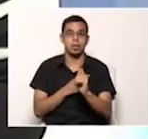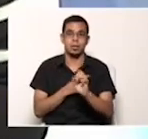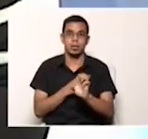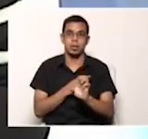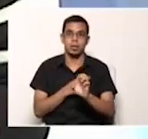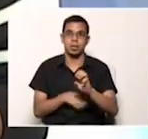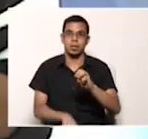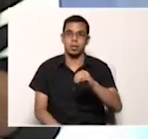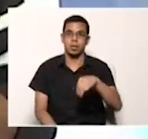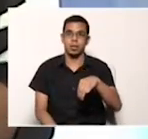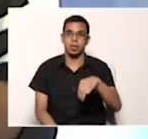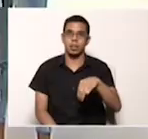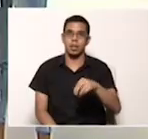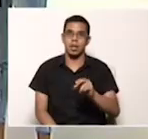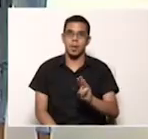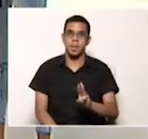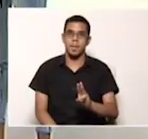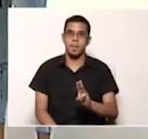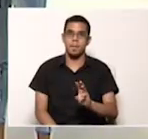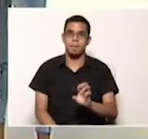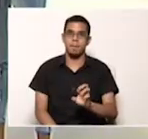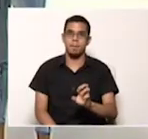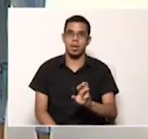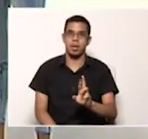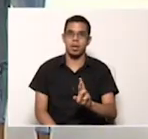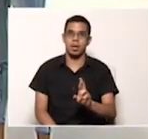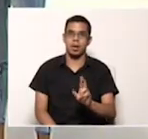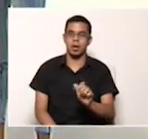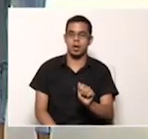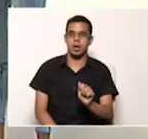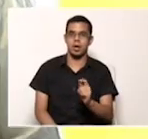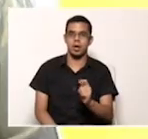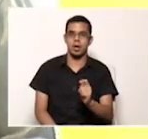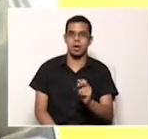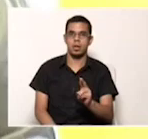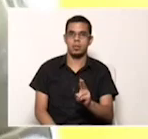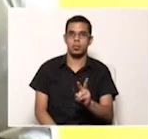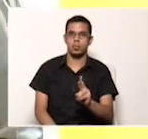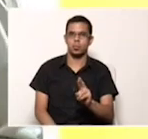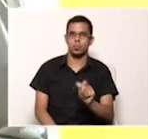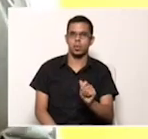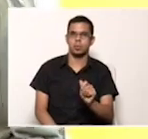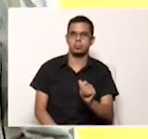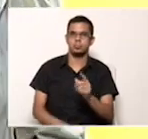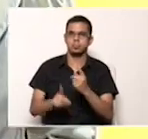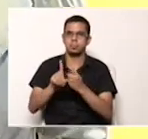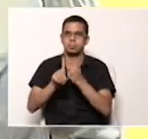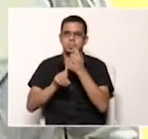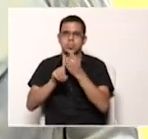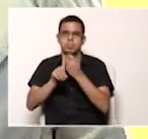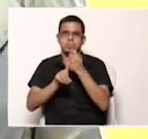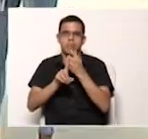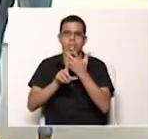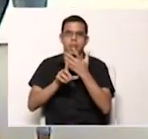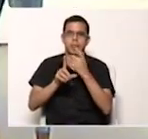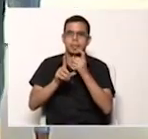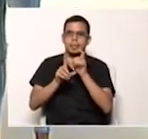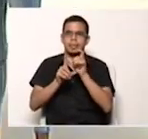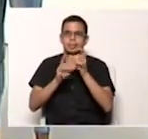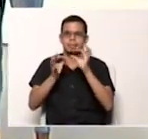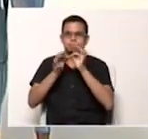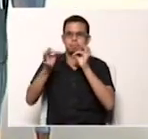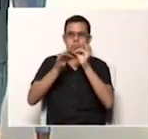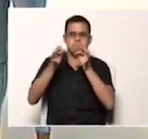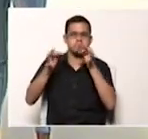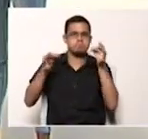¿A qué se asocia? ¿Qué te viene a la mente cuando te dicen temperatura? ¿A qué se asocia? Grados centígrados. Ok, muy bien. Medidas, muy